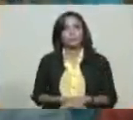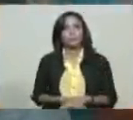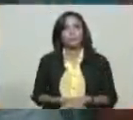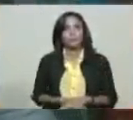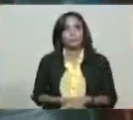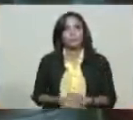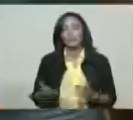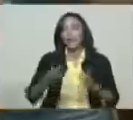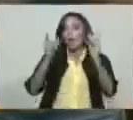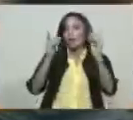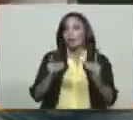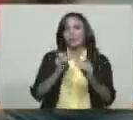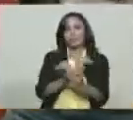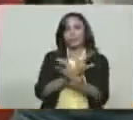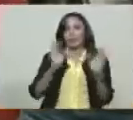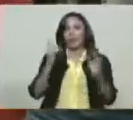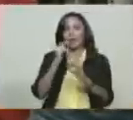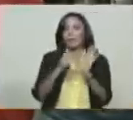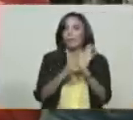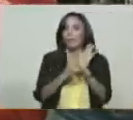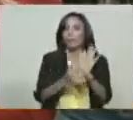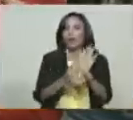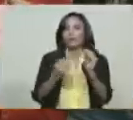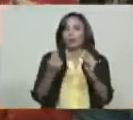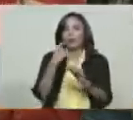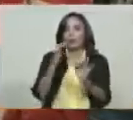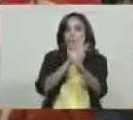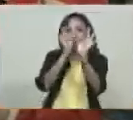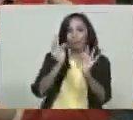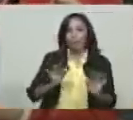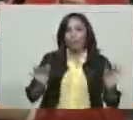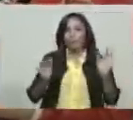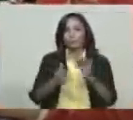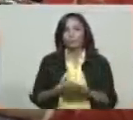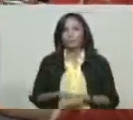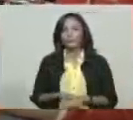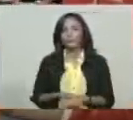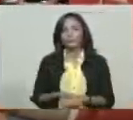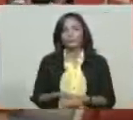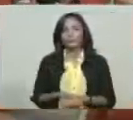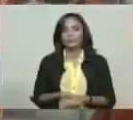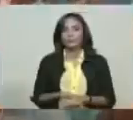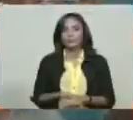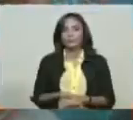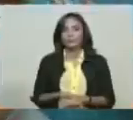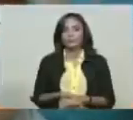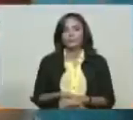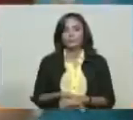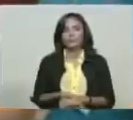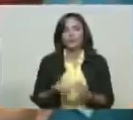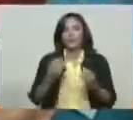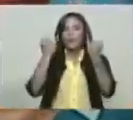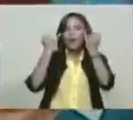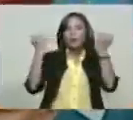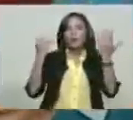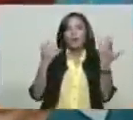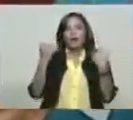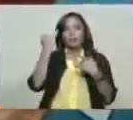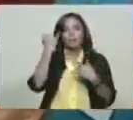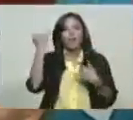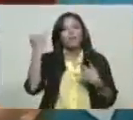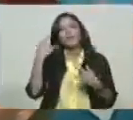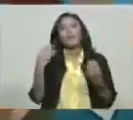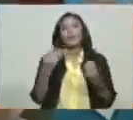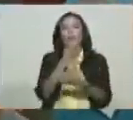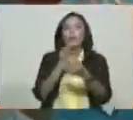Esta decisión del día de hoy demuestra la madurez, la fortaleza ideológica y la